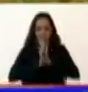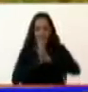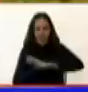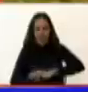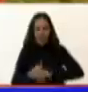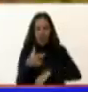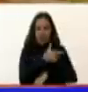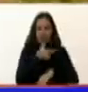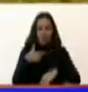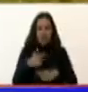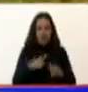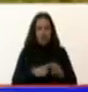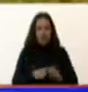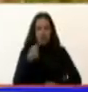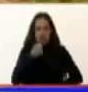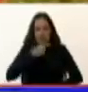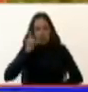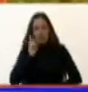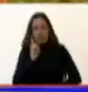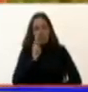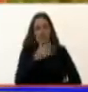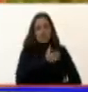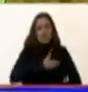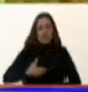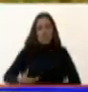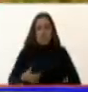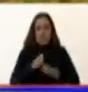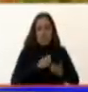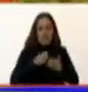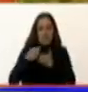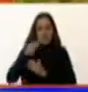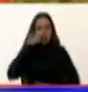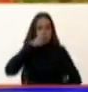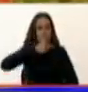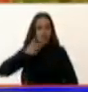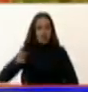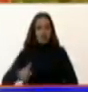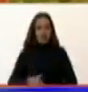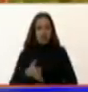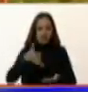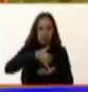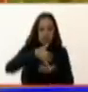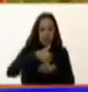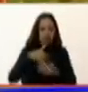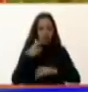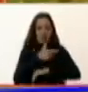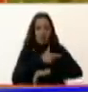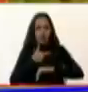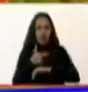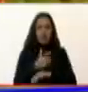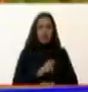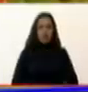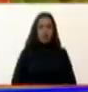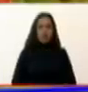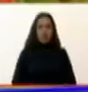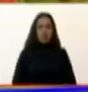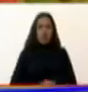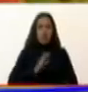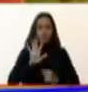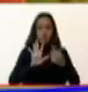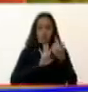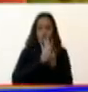gobiernos, difamar presidentes, líderes populares, desestabilizar gobiernos de todo tipo. Son